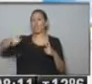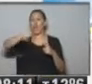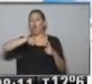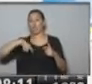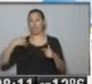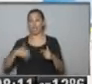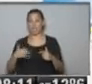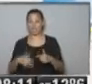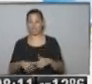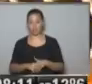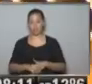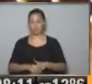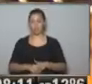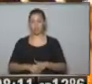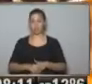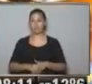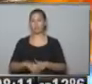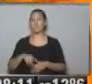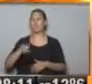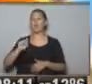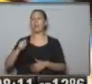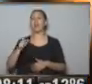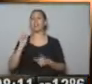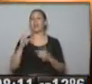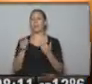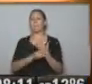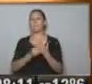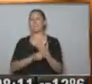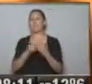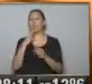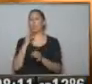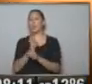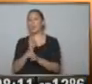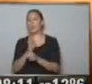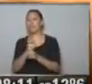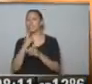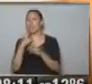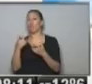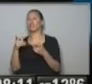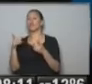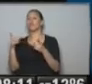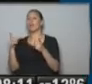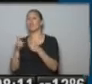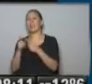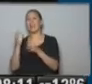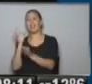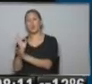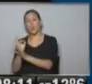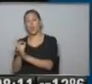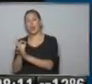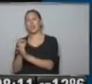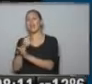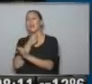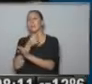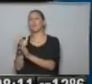argentinos. Un canal del Ministerio de Educación conectado con las escuelas y que queremos que